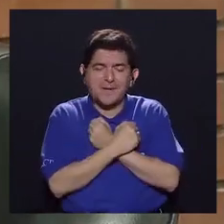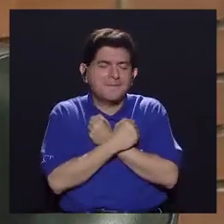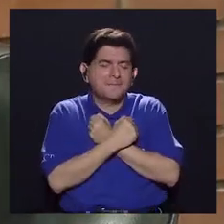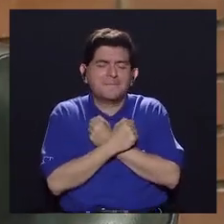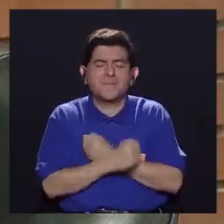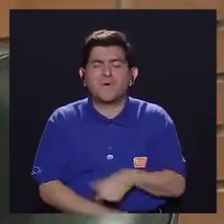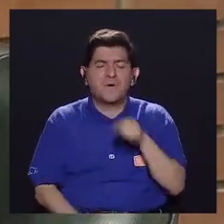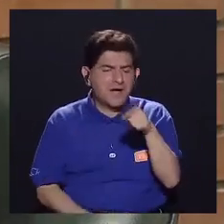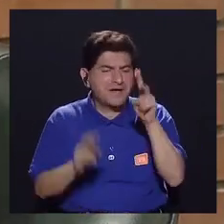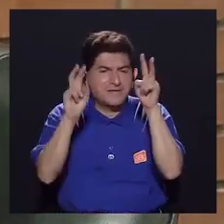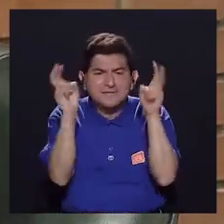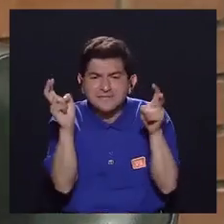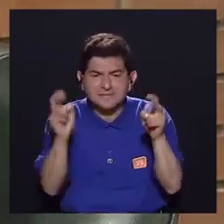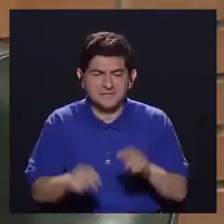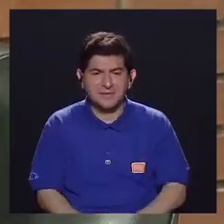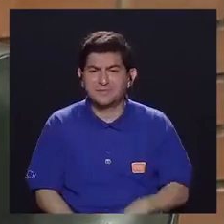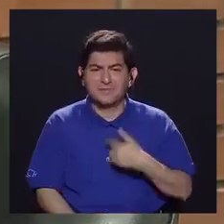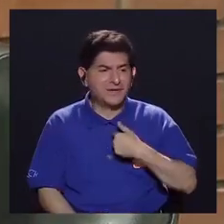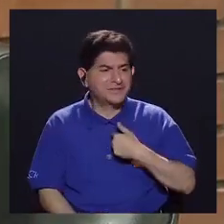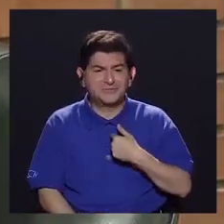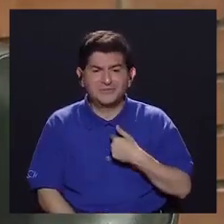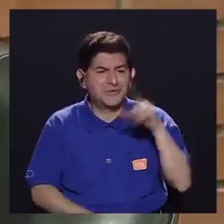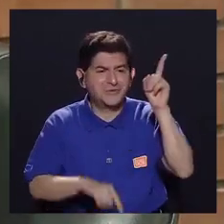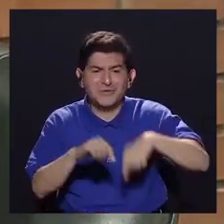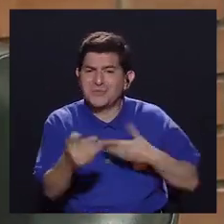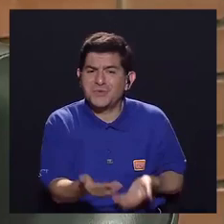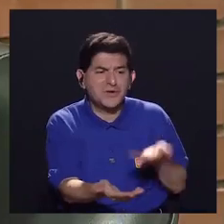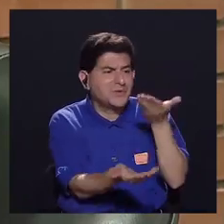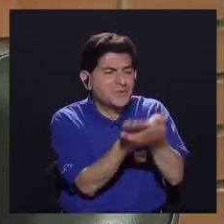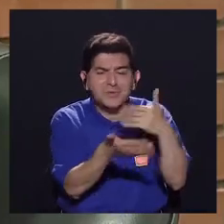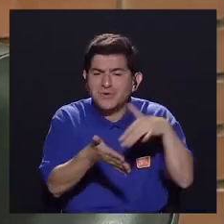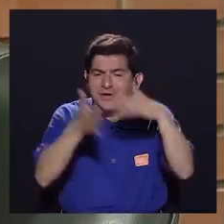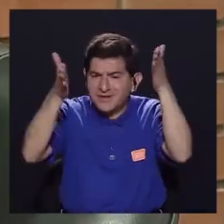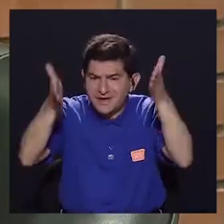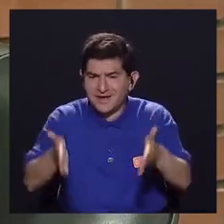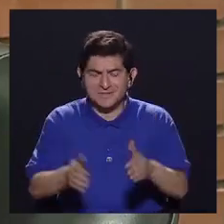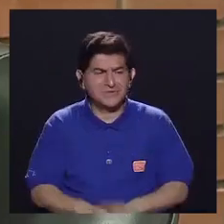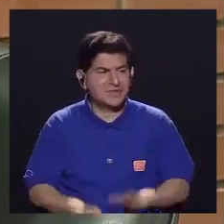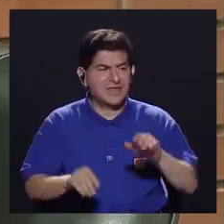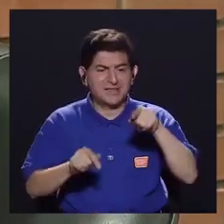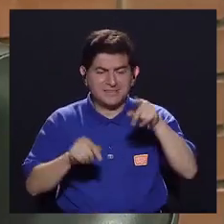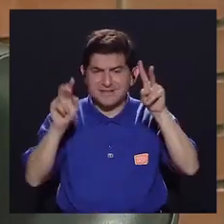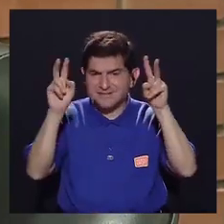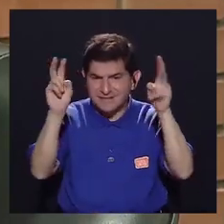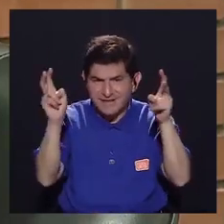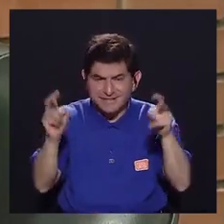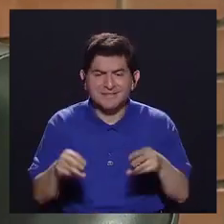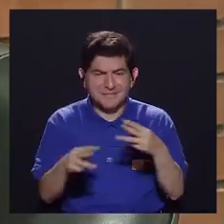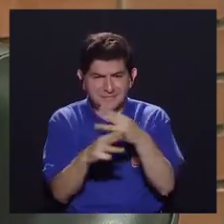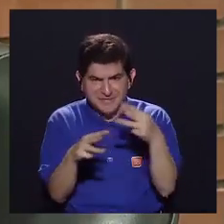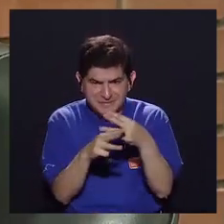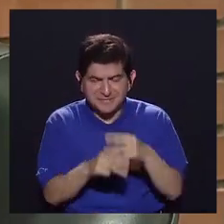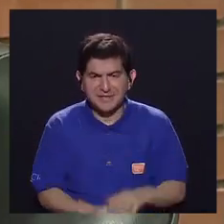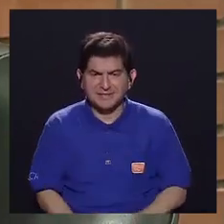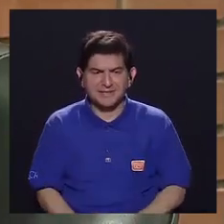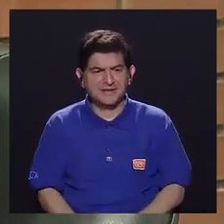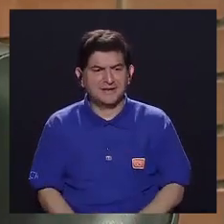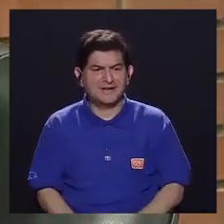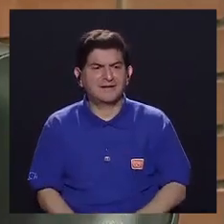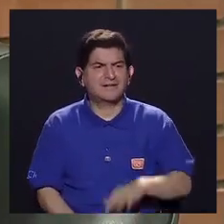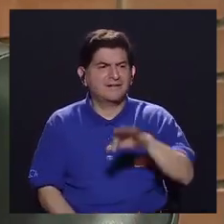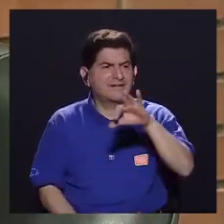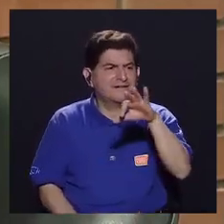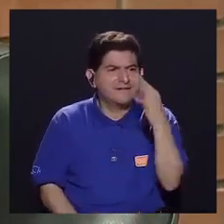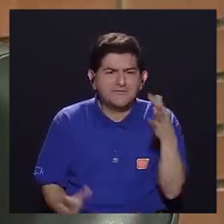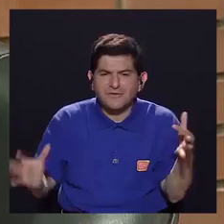no transmito ese amor por la materia, yo no logro proponerles a mis estudiantes esta asignatura como